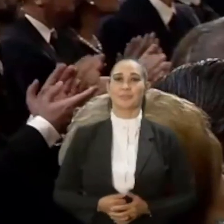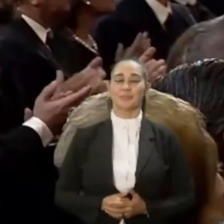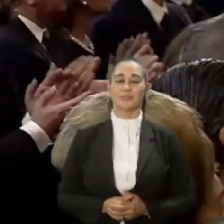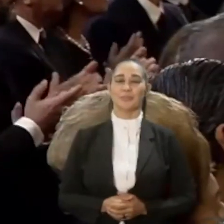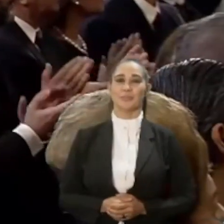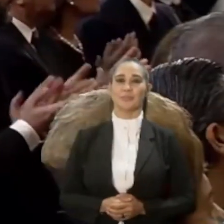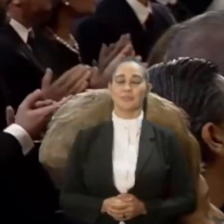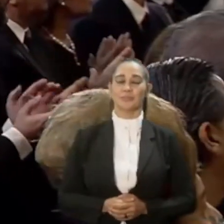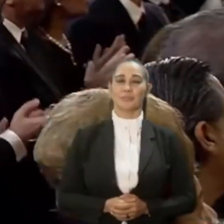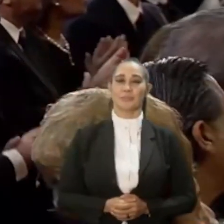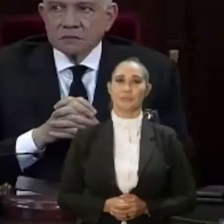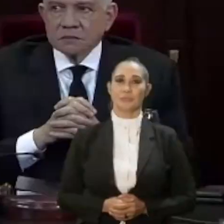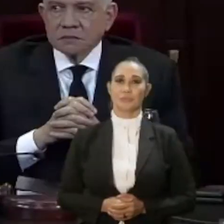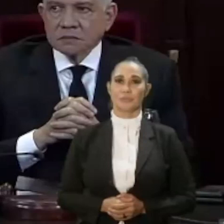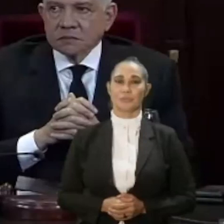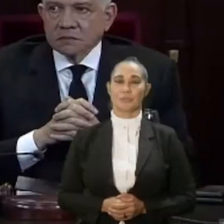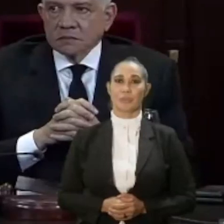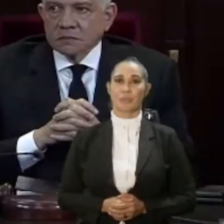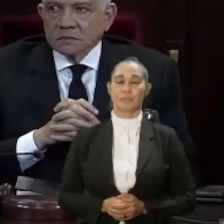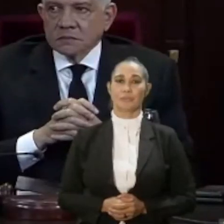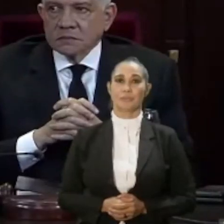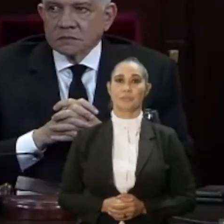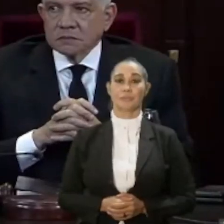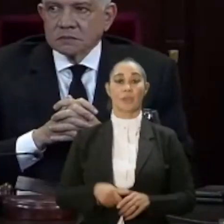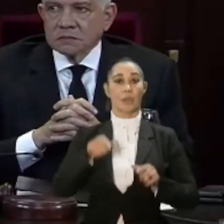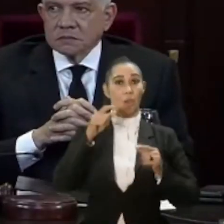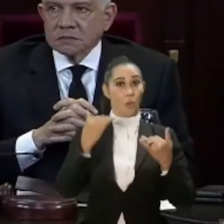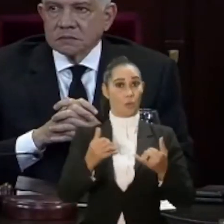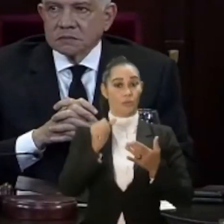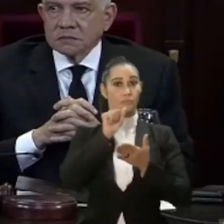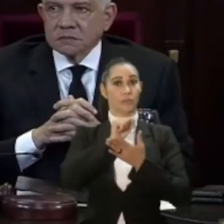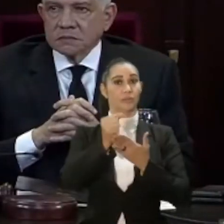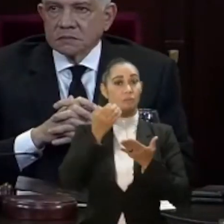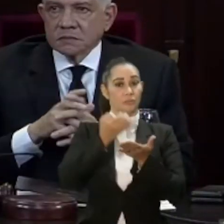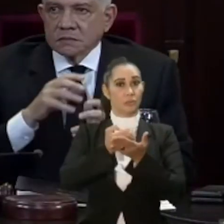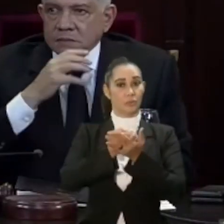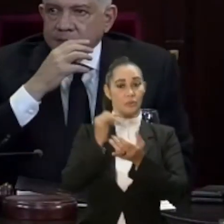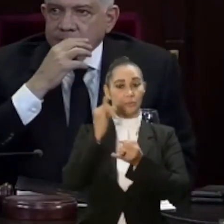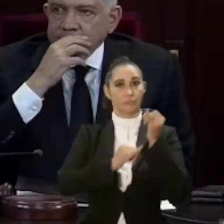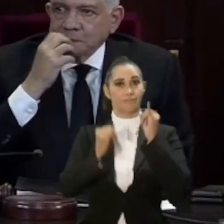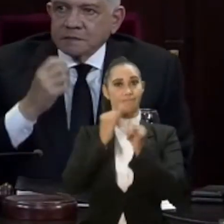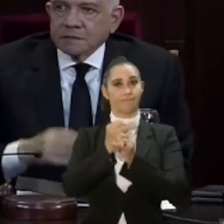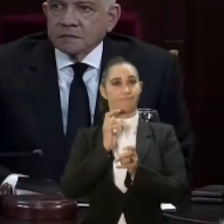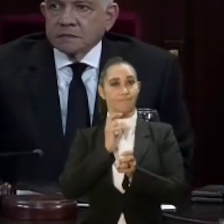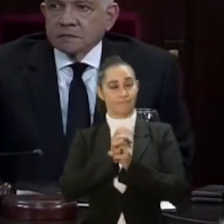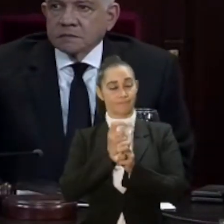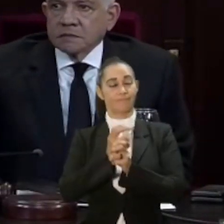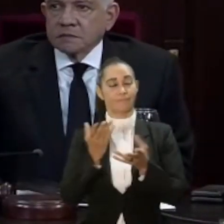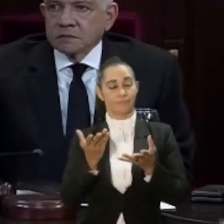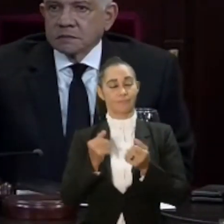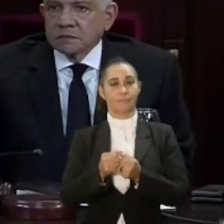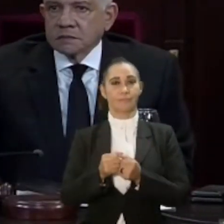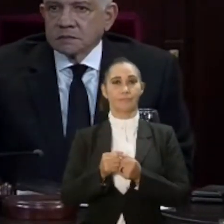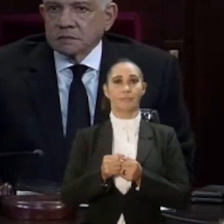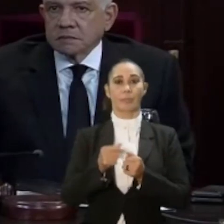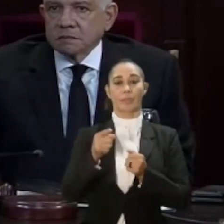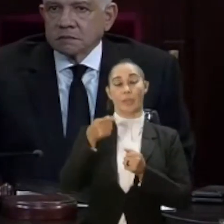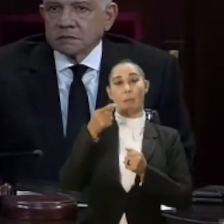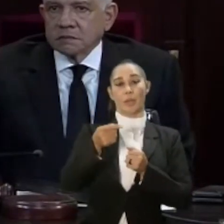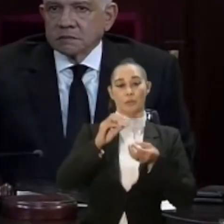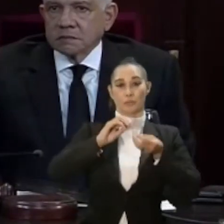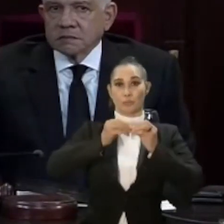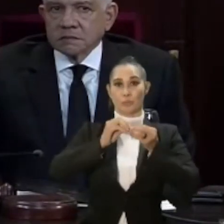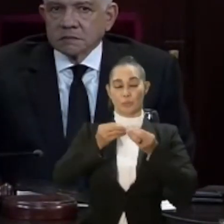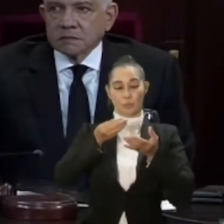Y esto, aún en una situación económica internacional adversa. Las excelentes